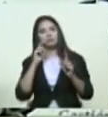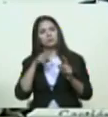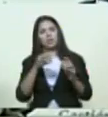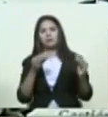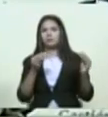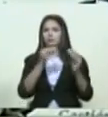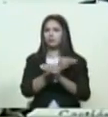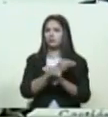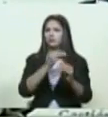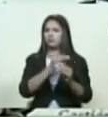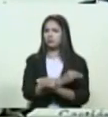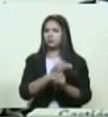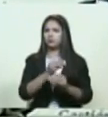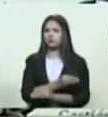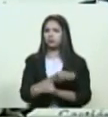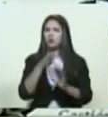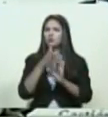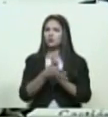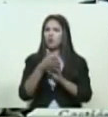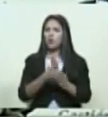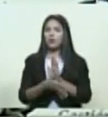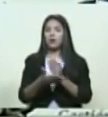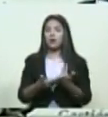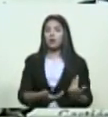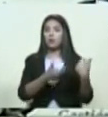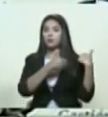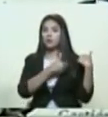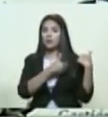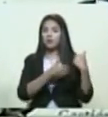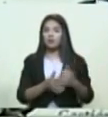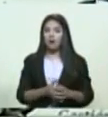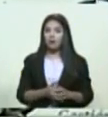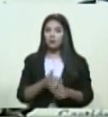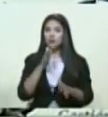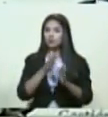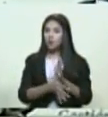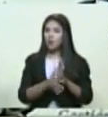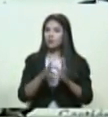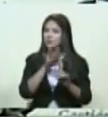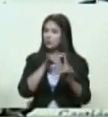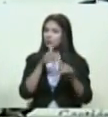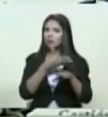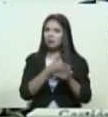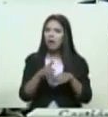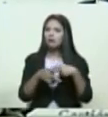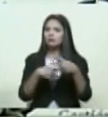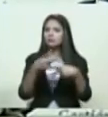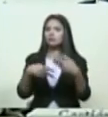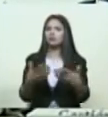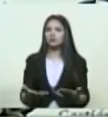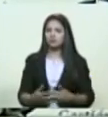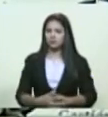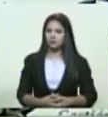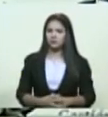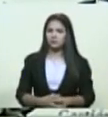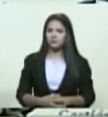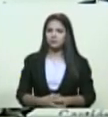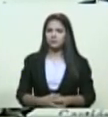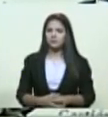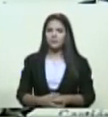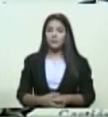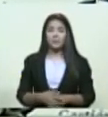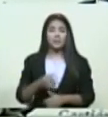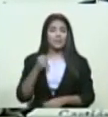que hay en relación a las responsabilidades sobre este tema, que es un cáncer